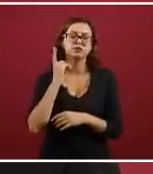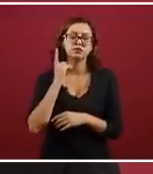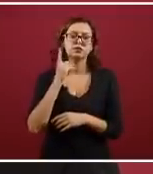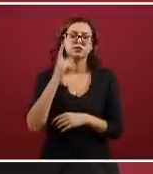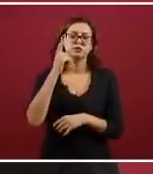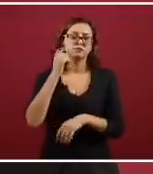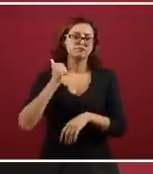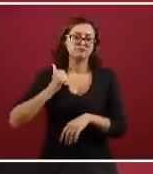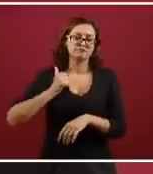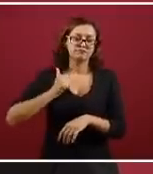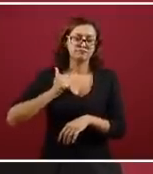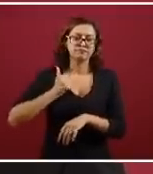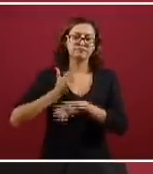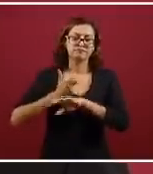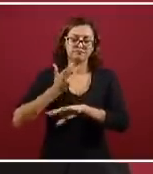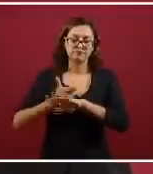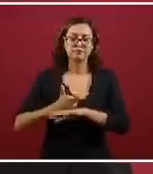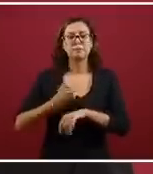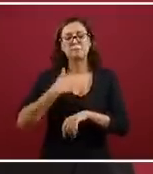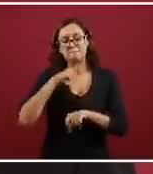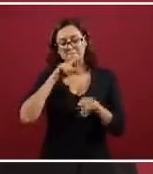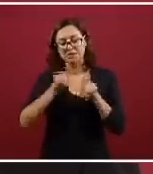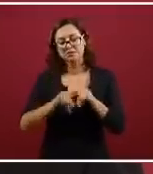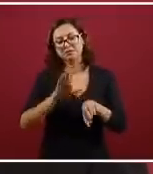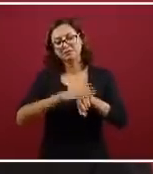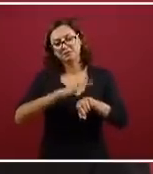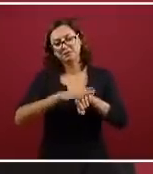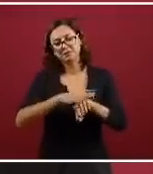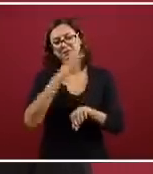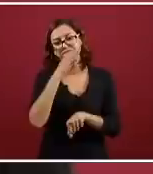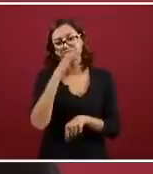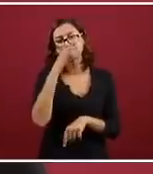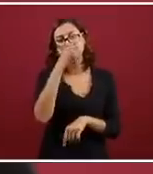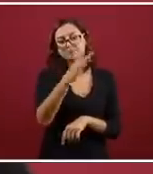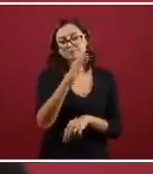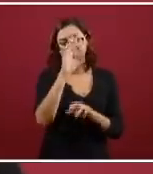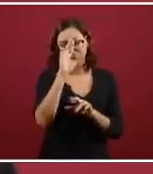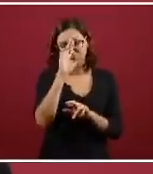llamado también respetuoso a